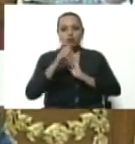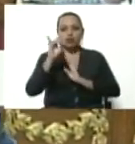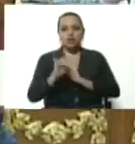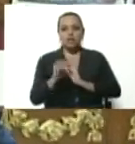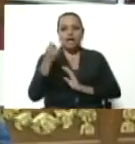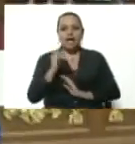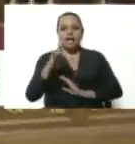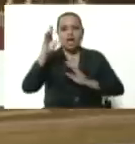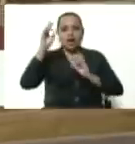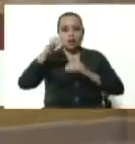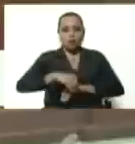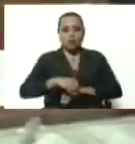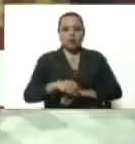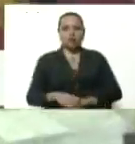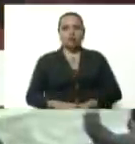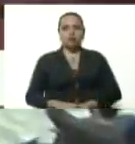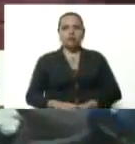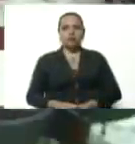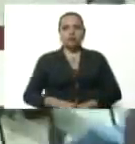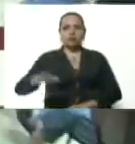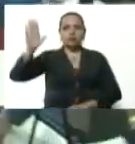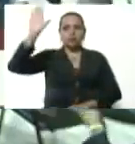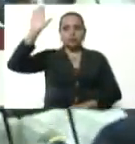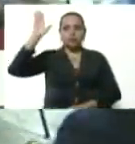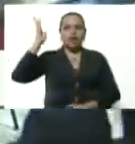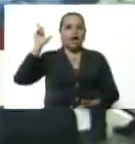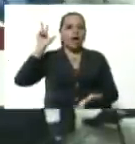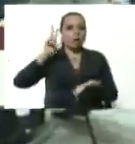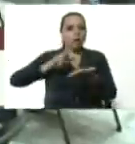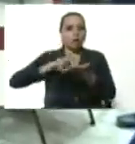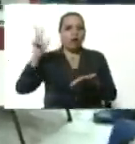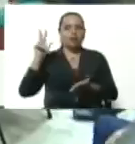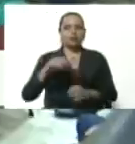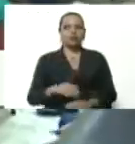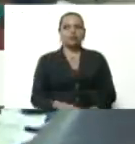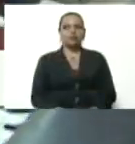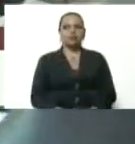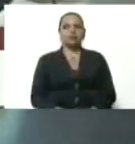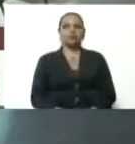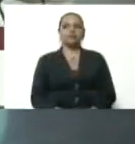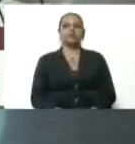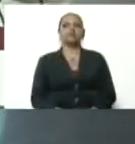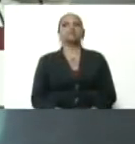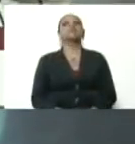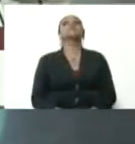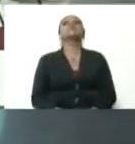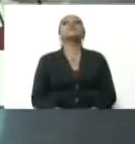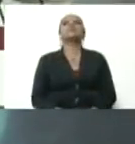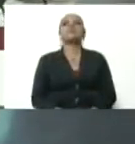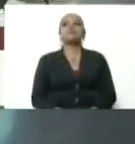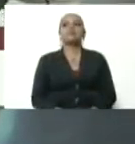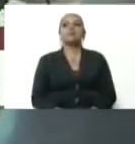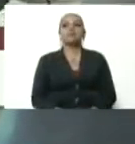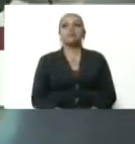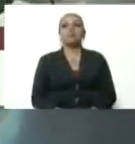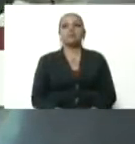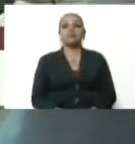proyecto presentado, aprobado. Aprobado. Mire,